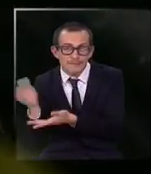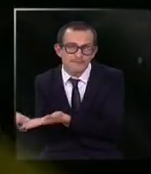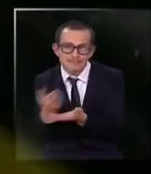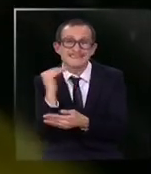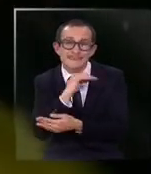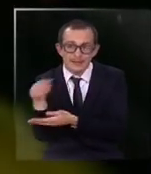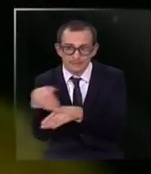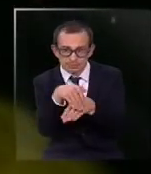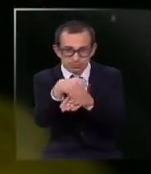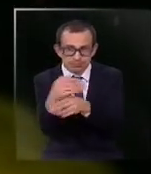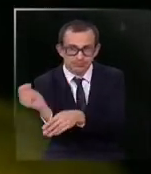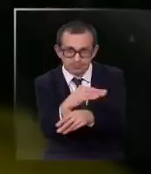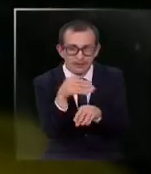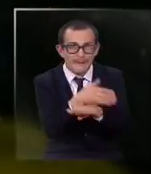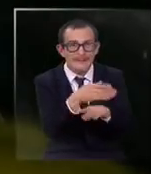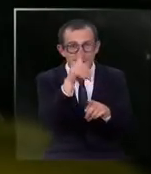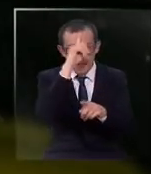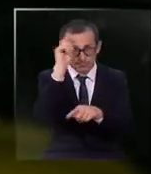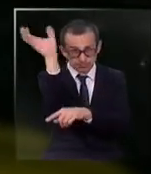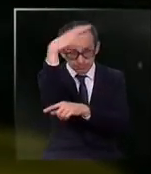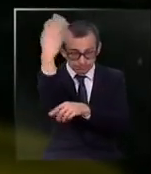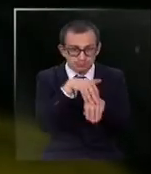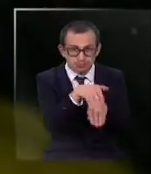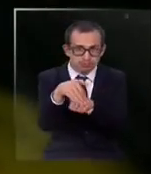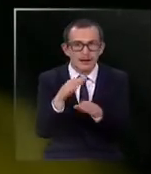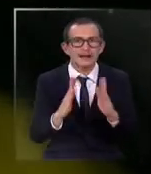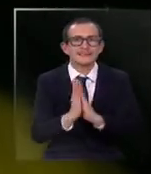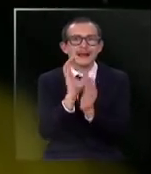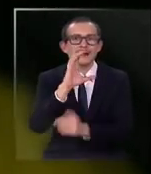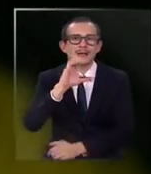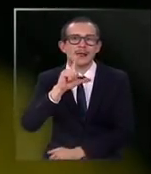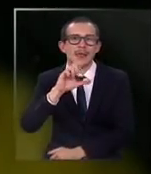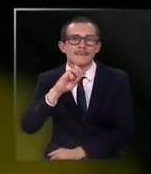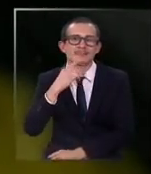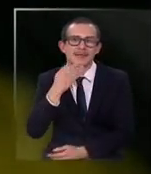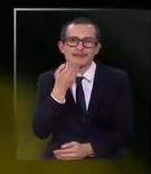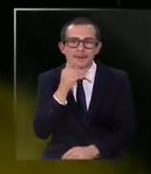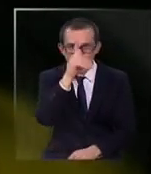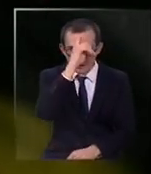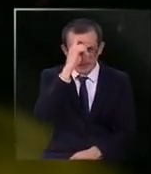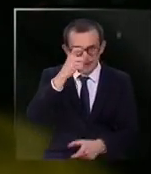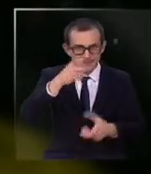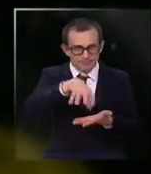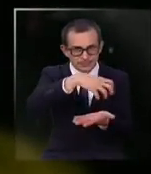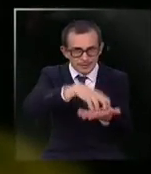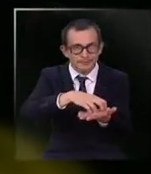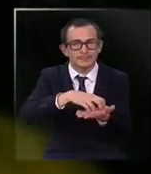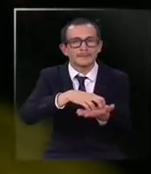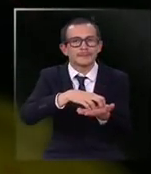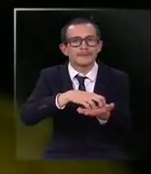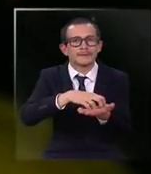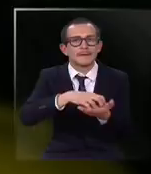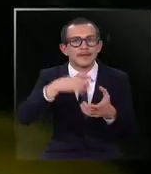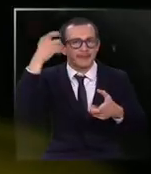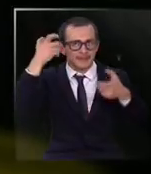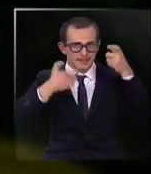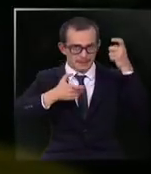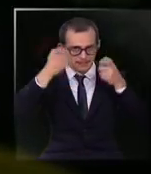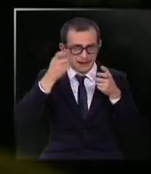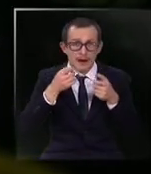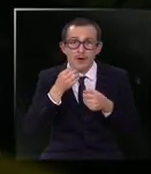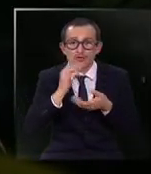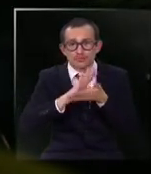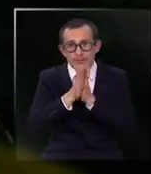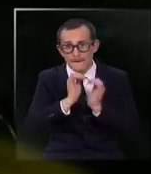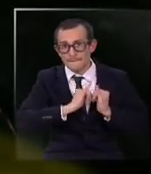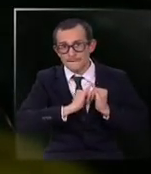trasladados rápidamente en diversas ambulancias hasta San Clemente y principalmente también el Hospital Regional de la Ciudad de Talca. Cualquier novedad, por